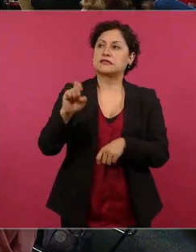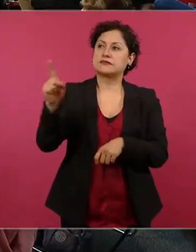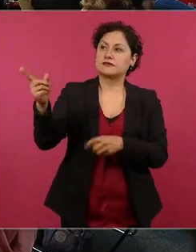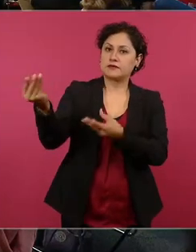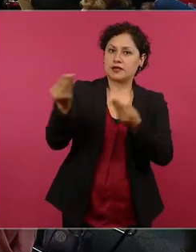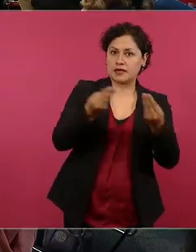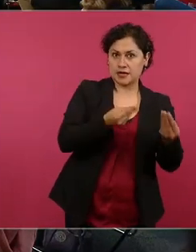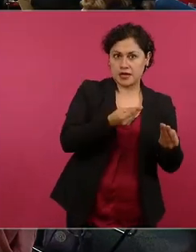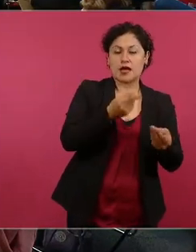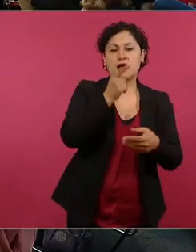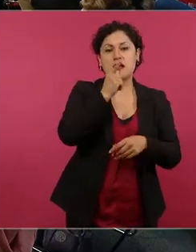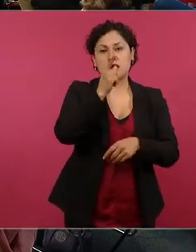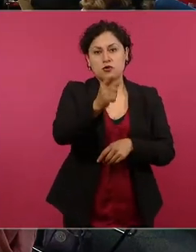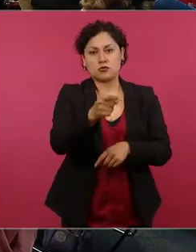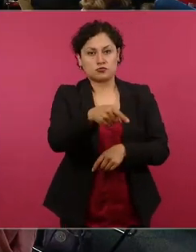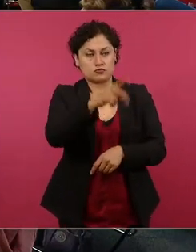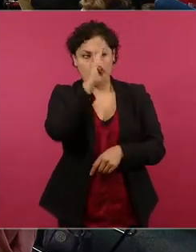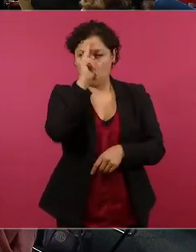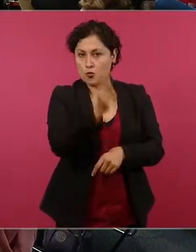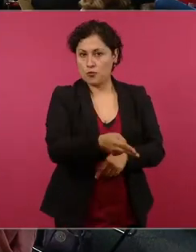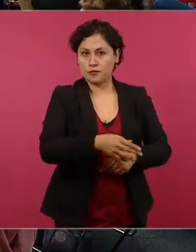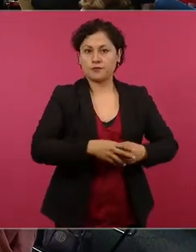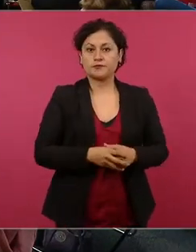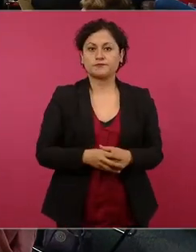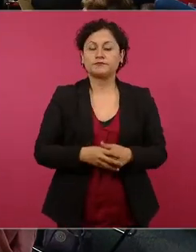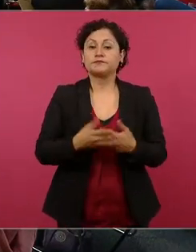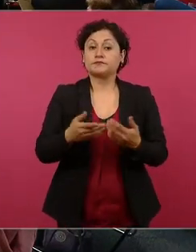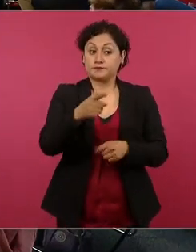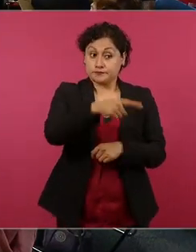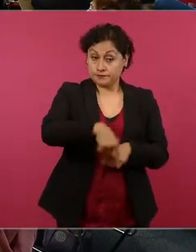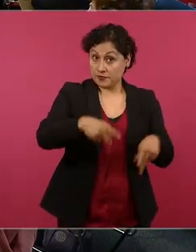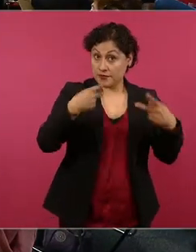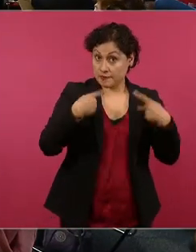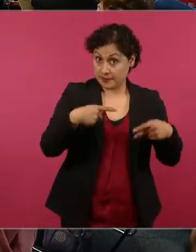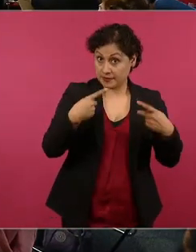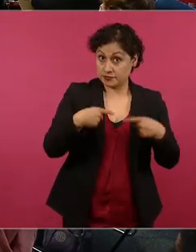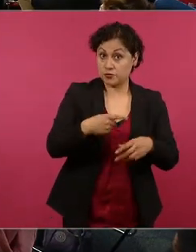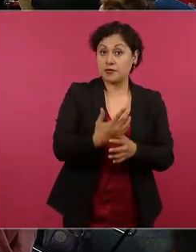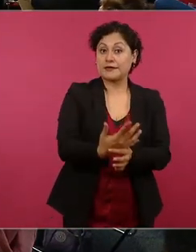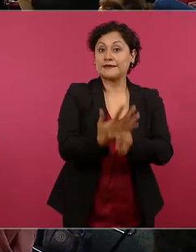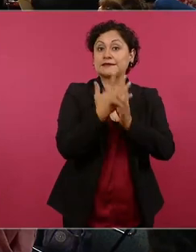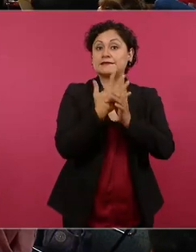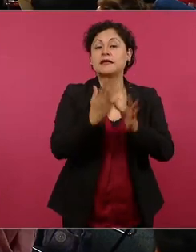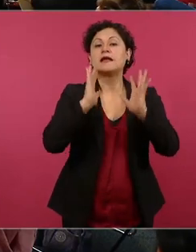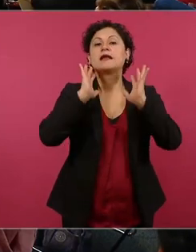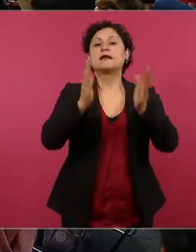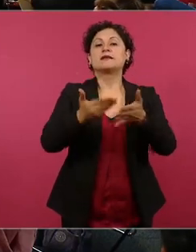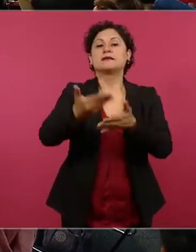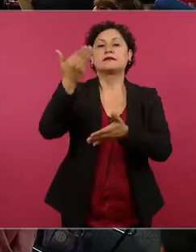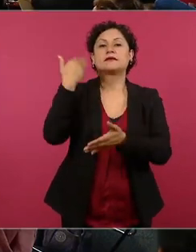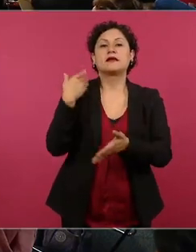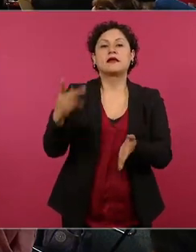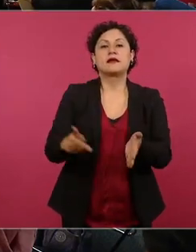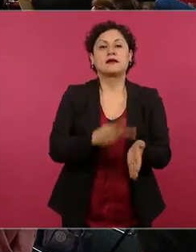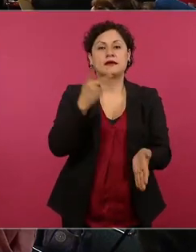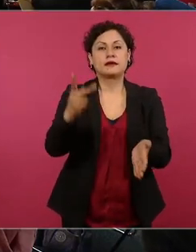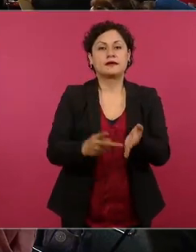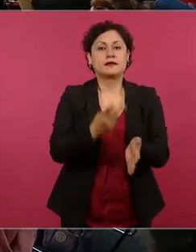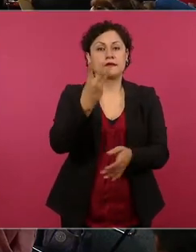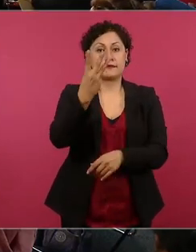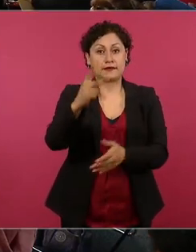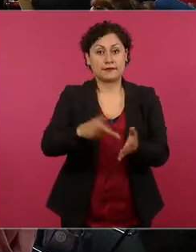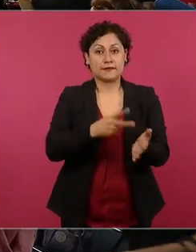de la Comisión Federal de Electricidad. Revelan que existen ya 3 denuncias hechas ante la